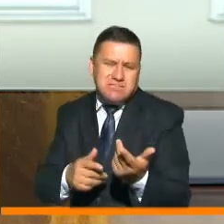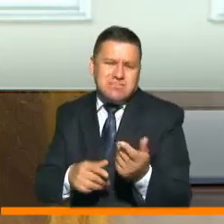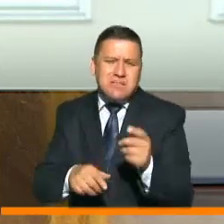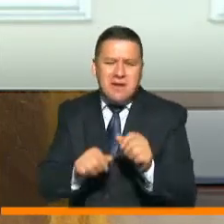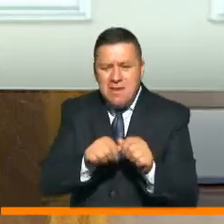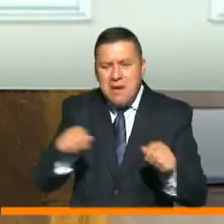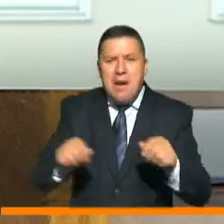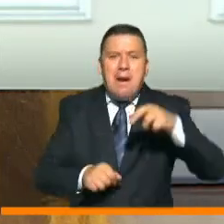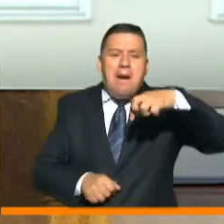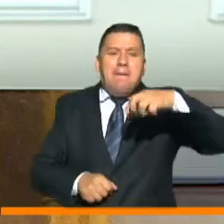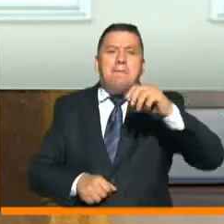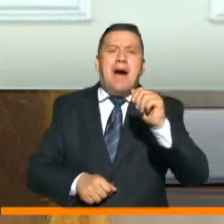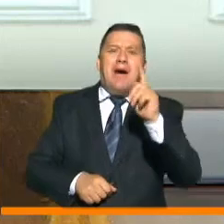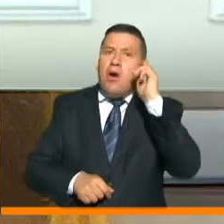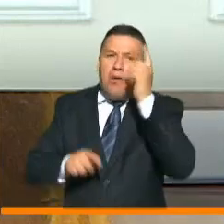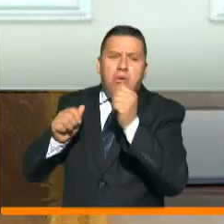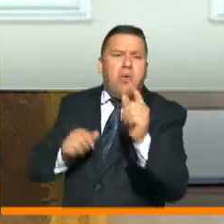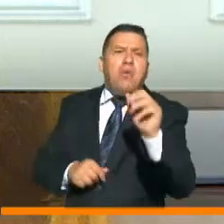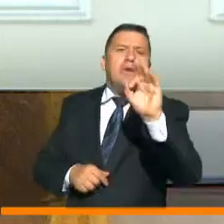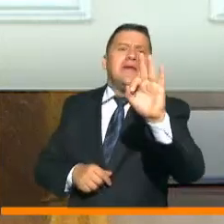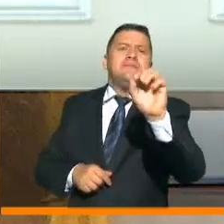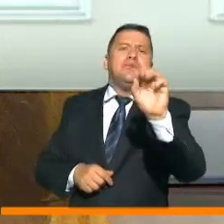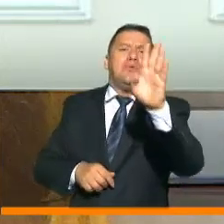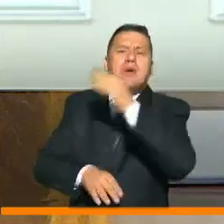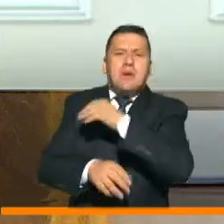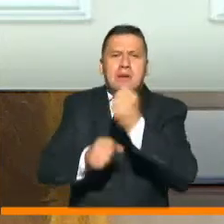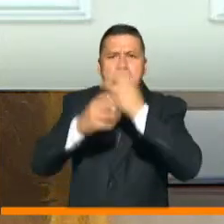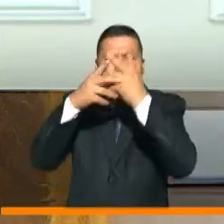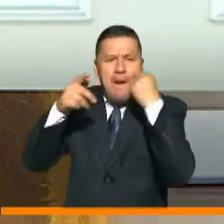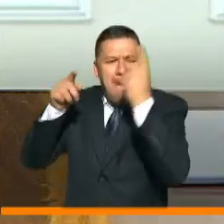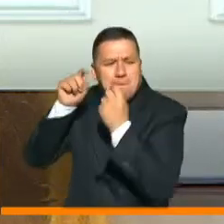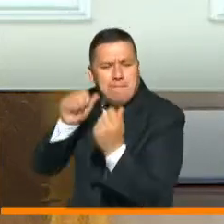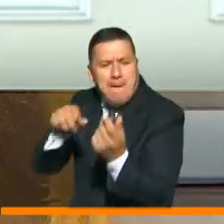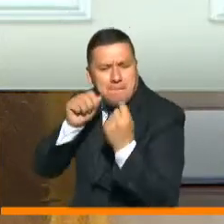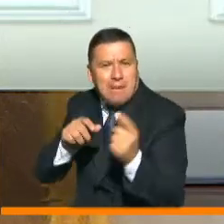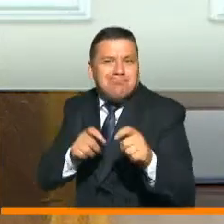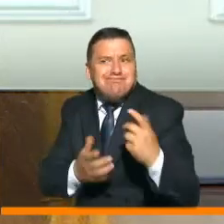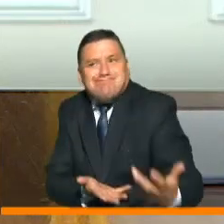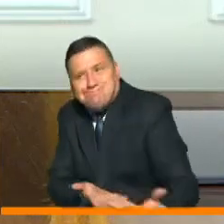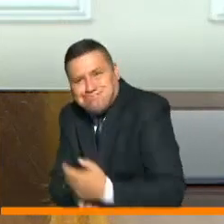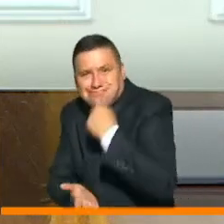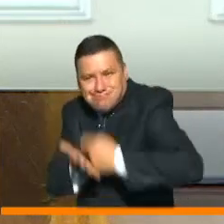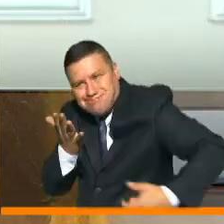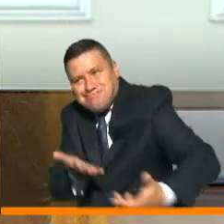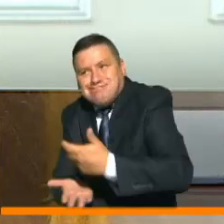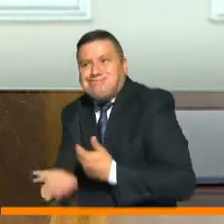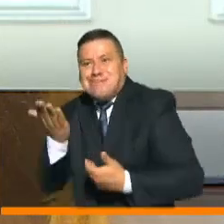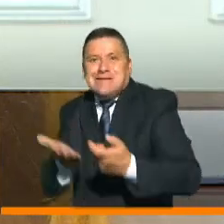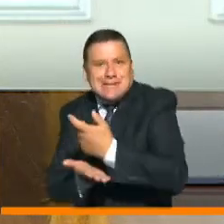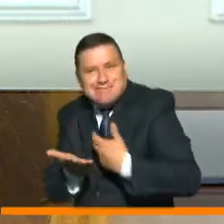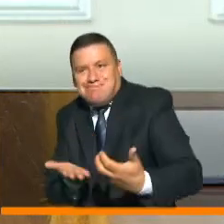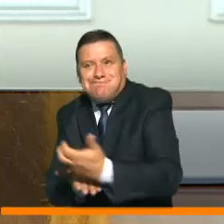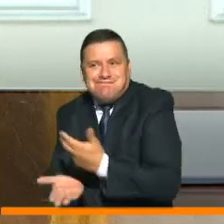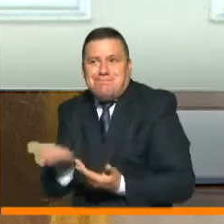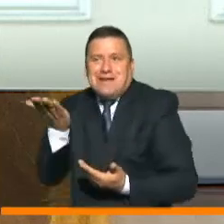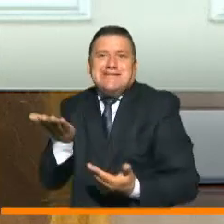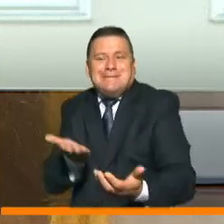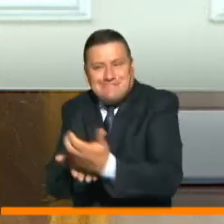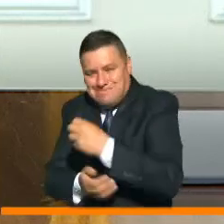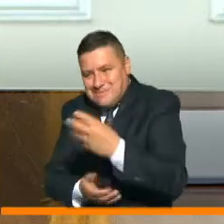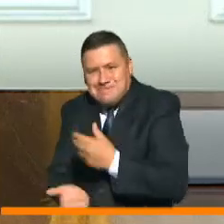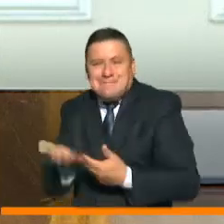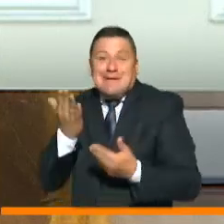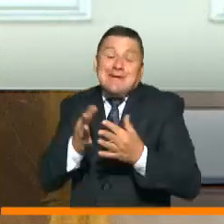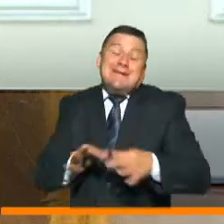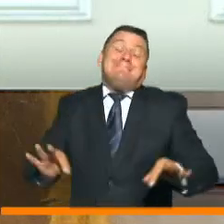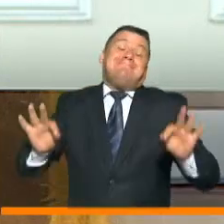Extender el PAEF, que ha protegido cerca de 3.4 millones de empleos formales en el país. Y algo también